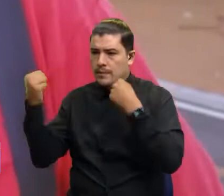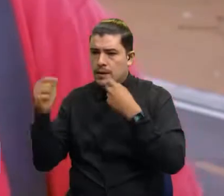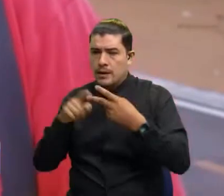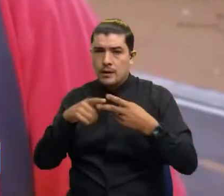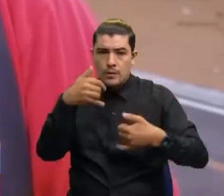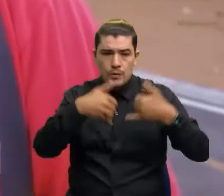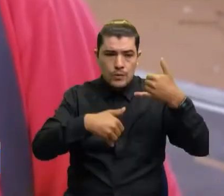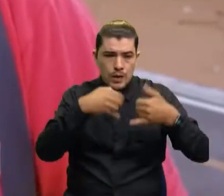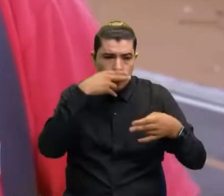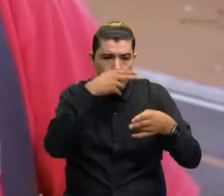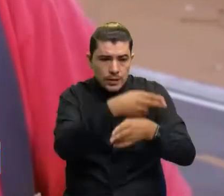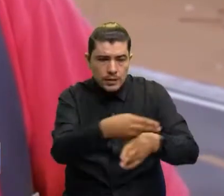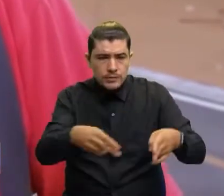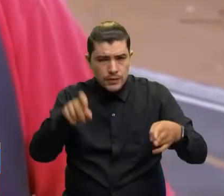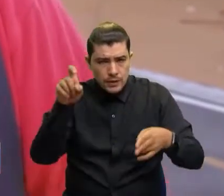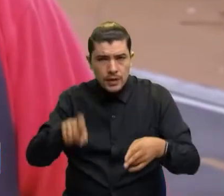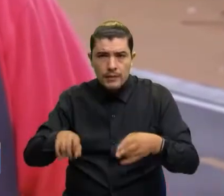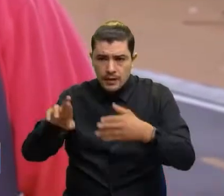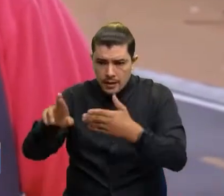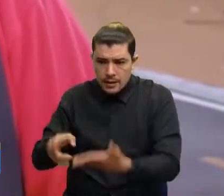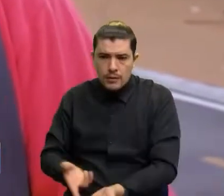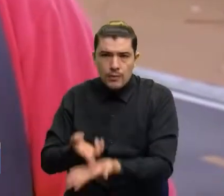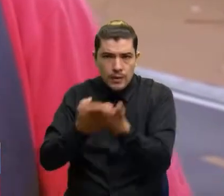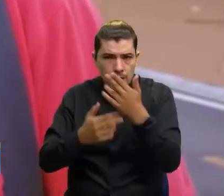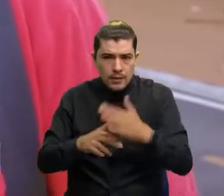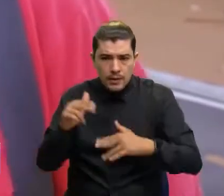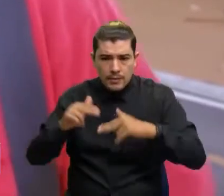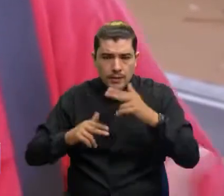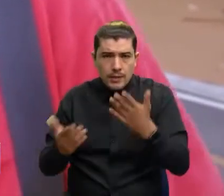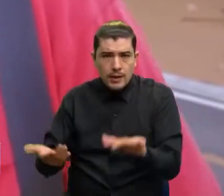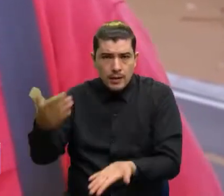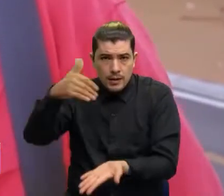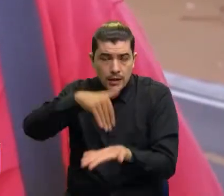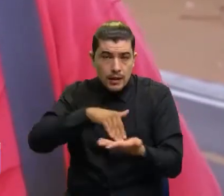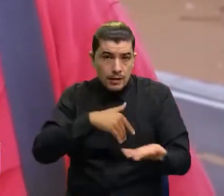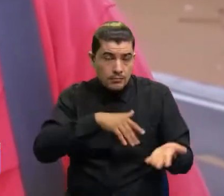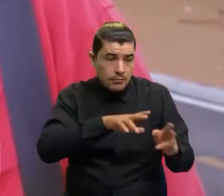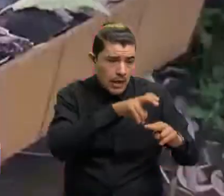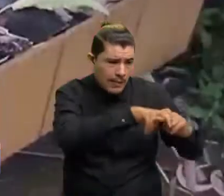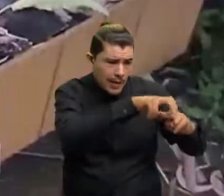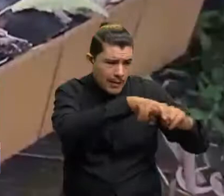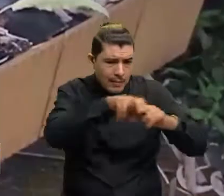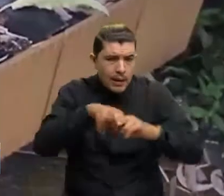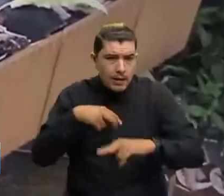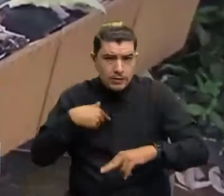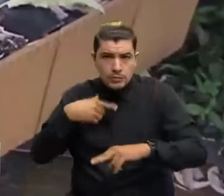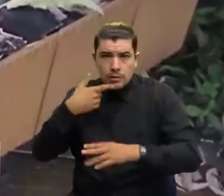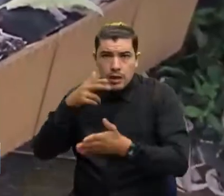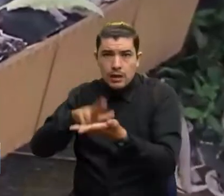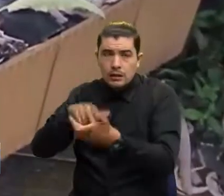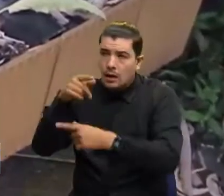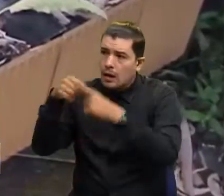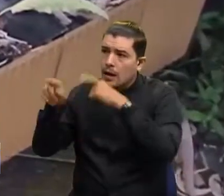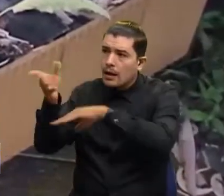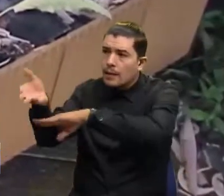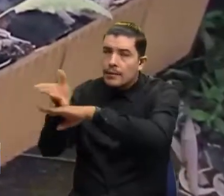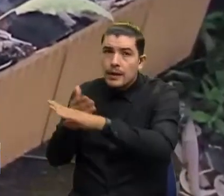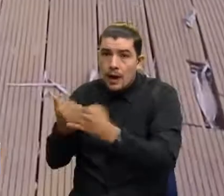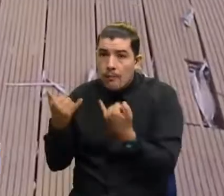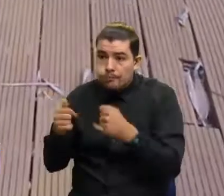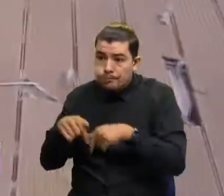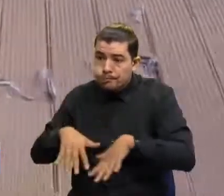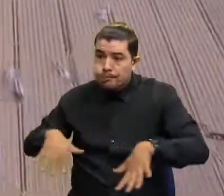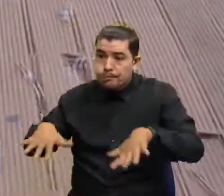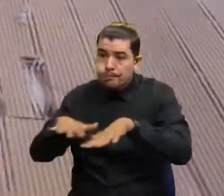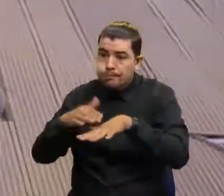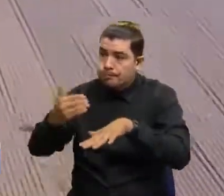niños. Sí, las bancas, pues ya yo dentro del oficio que le pasé a infraestructura le solicitaba que en la plazoleta que está aquí